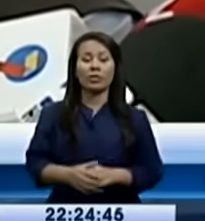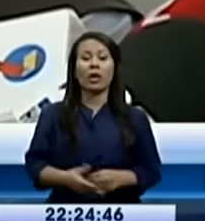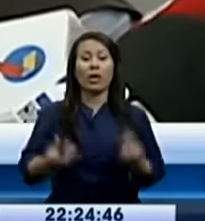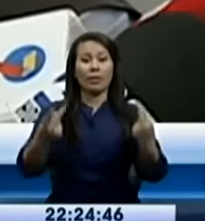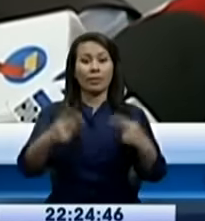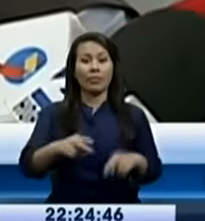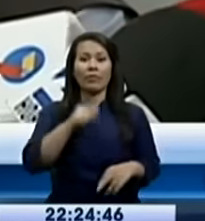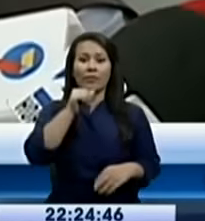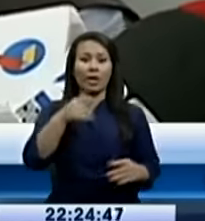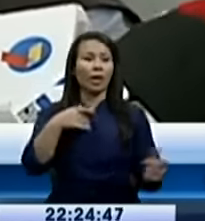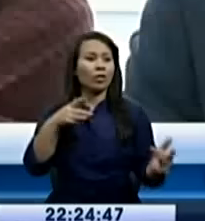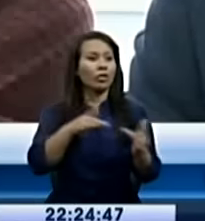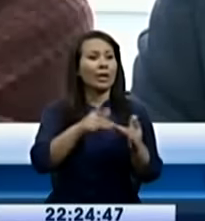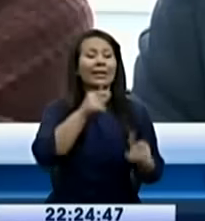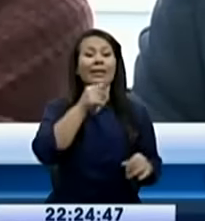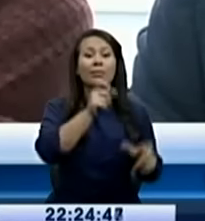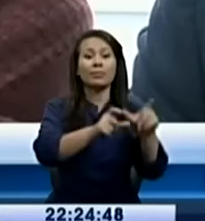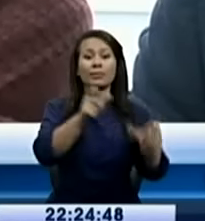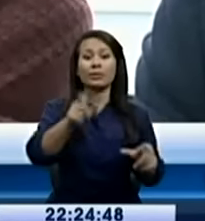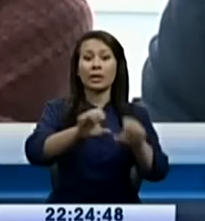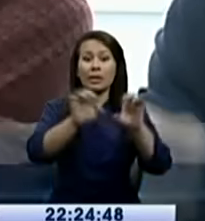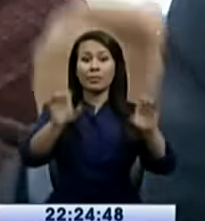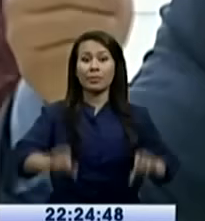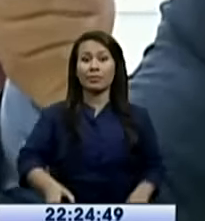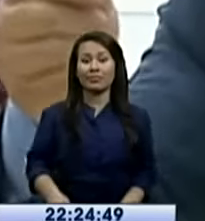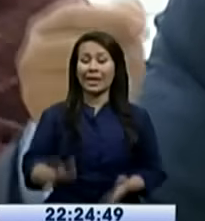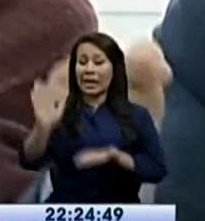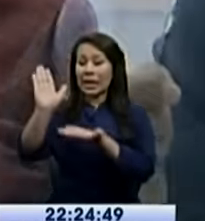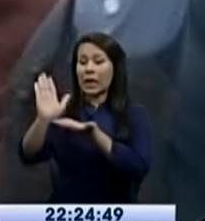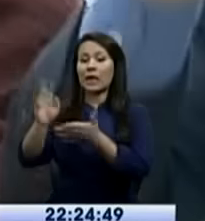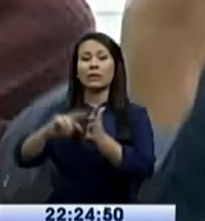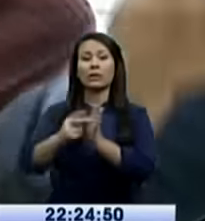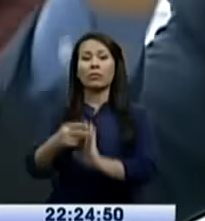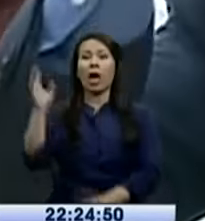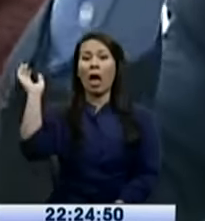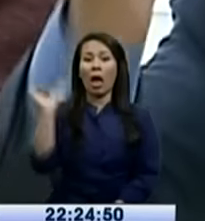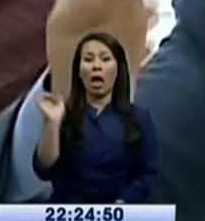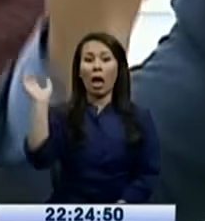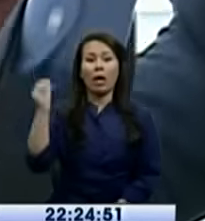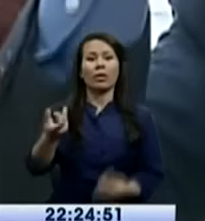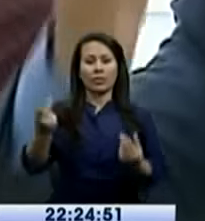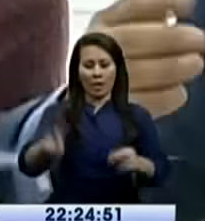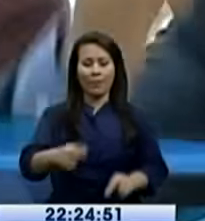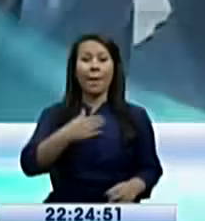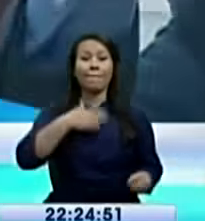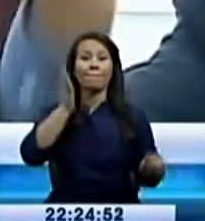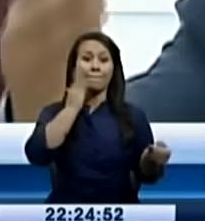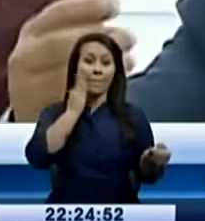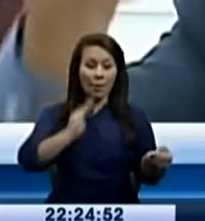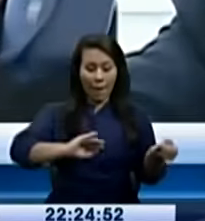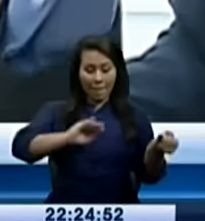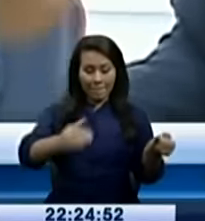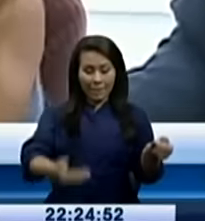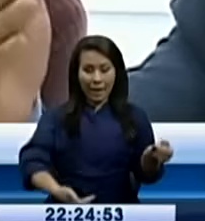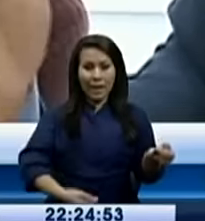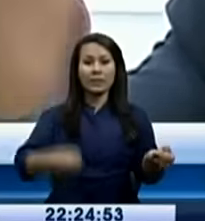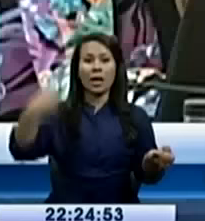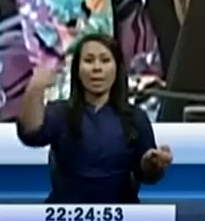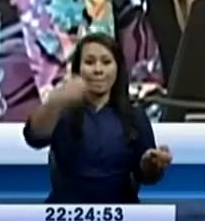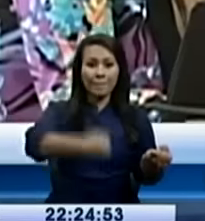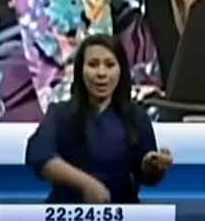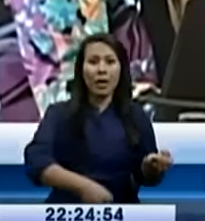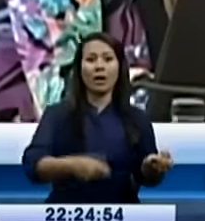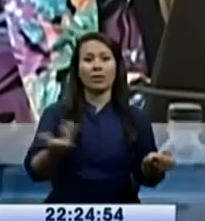sin tocarles a los empresarios. La seguridad social no solo es jubilación, maternidad, paternidad, desempleo, cesantía, riesgos de